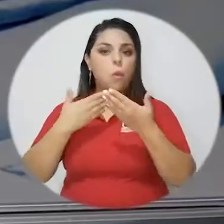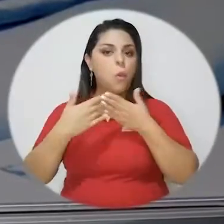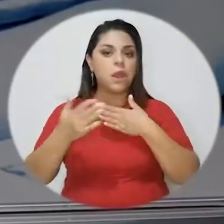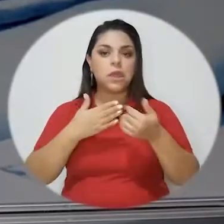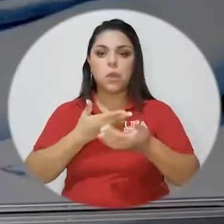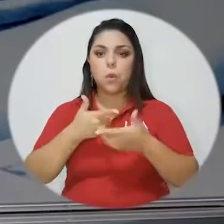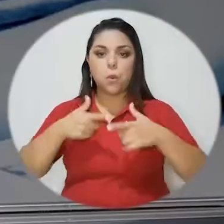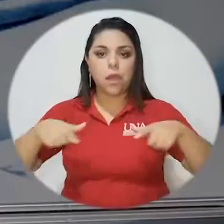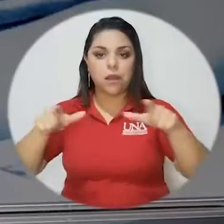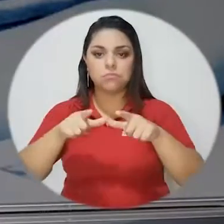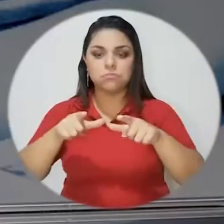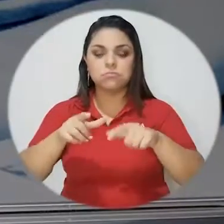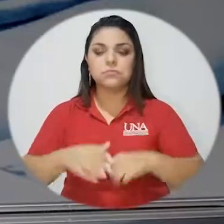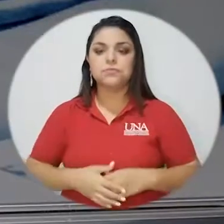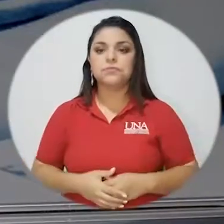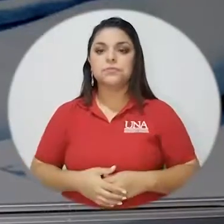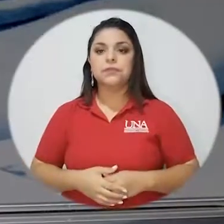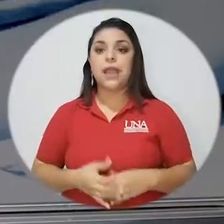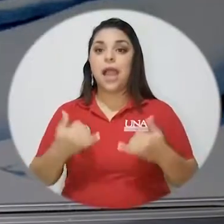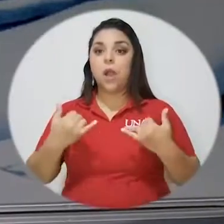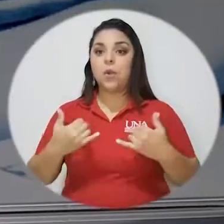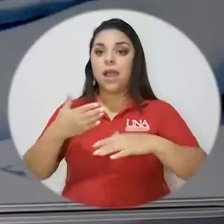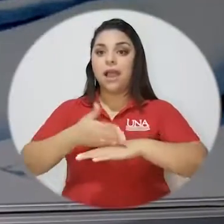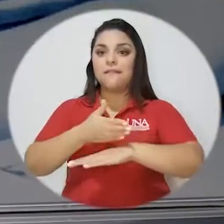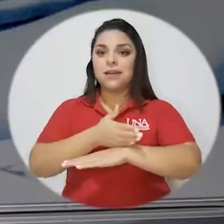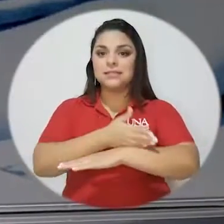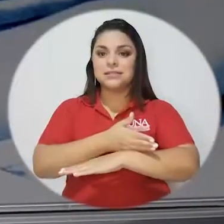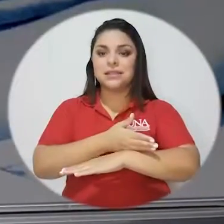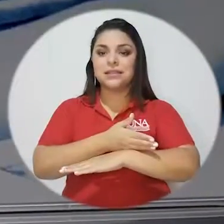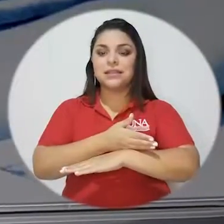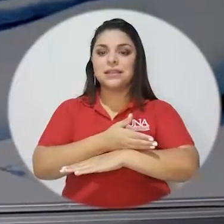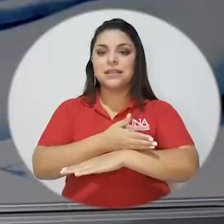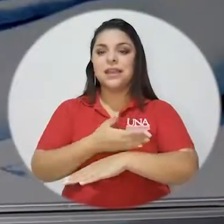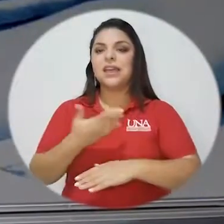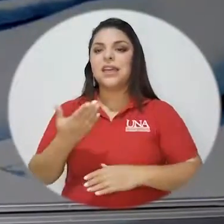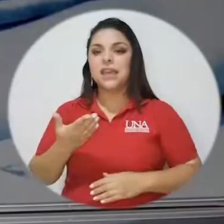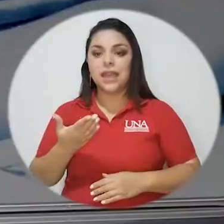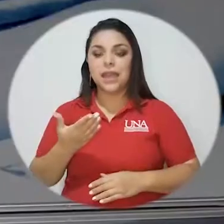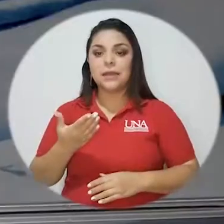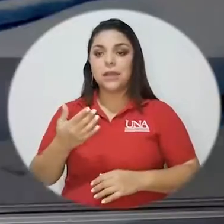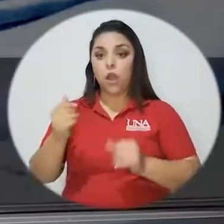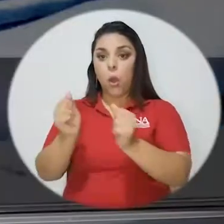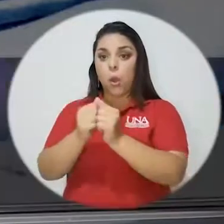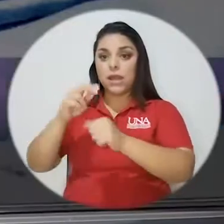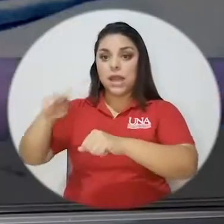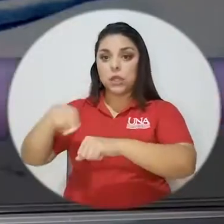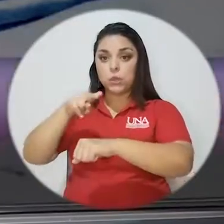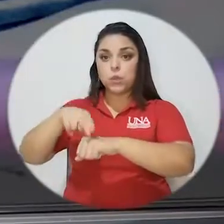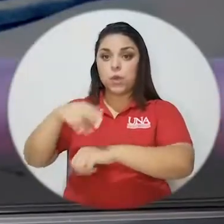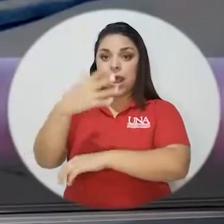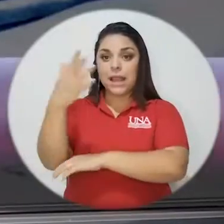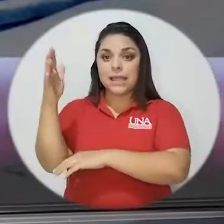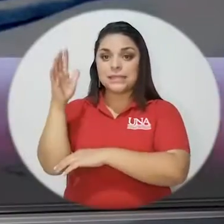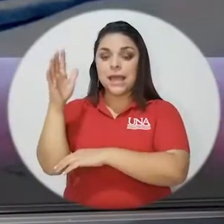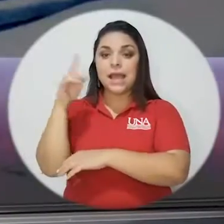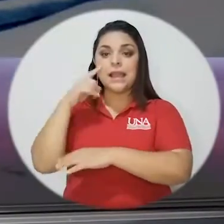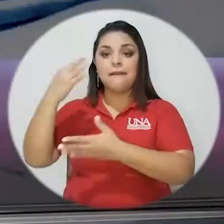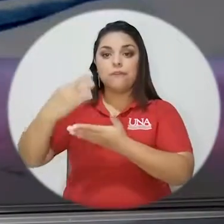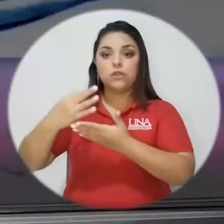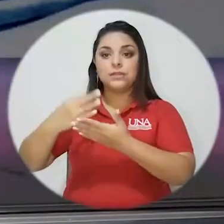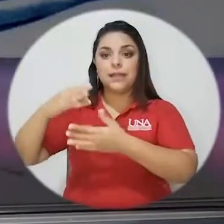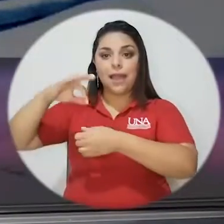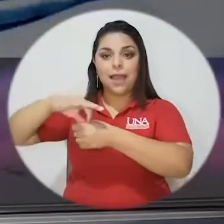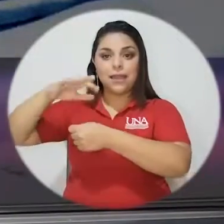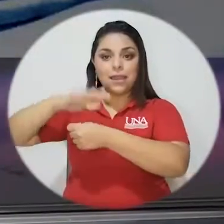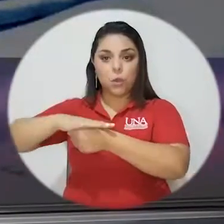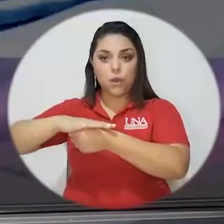Segundo, ha habido un avance, digámoslo así, a expensas de la naturaleza de la frontera agrícola.